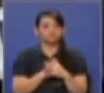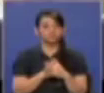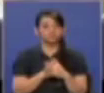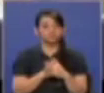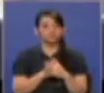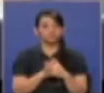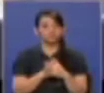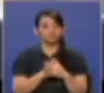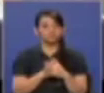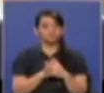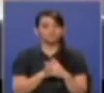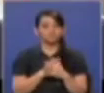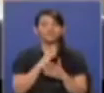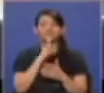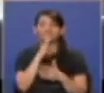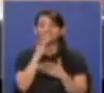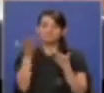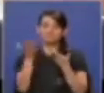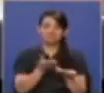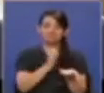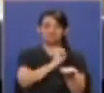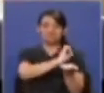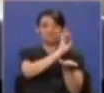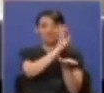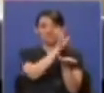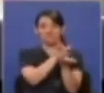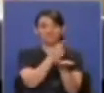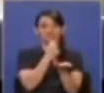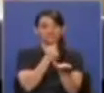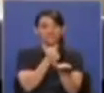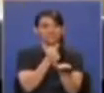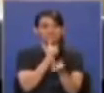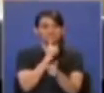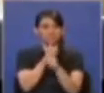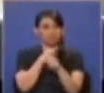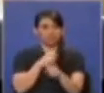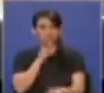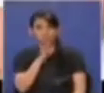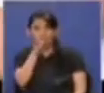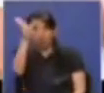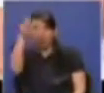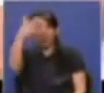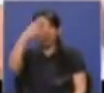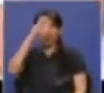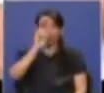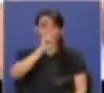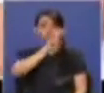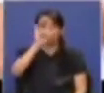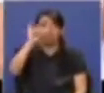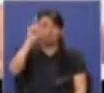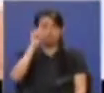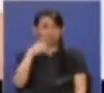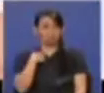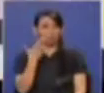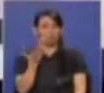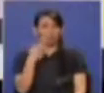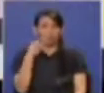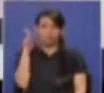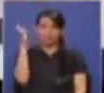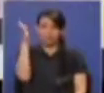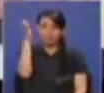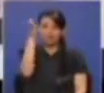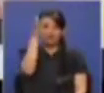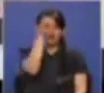de entusiasmo estar en Montecristi. Y bueno, y me decían, sí, pero nunca ha subido a Chorrillo. Ya estoy comprometido a recorrer a todas las comunidades, porque fueron